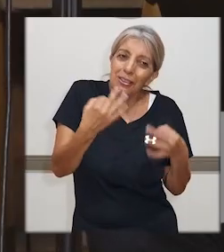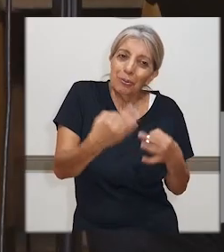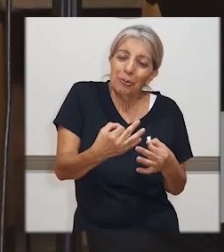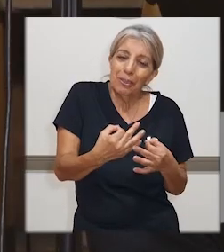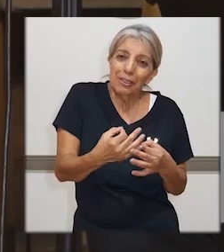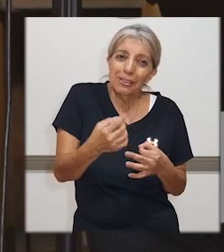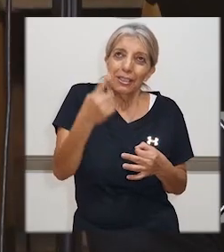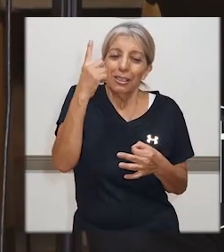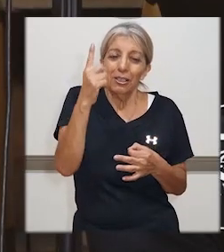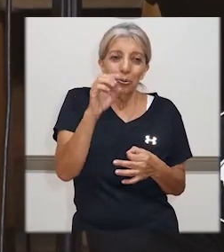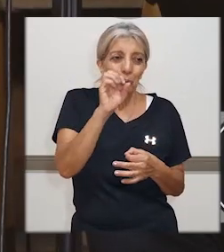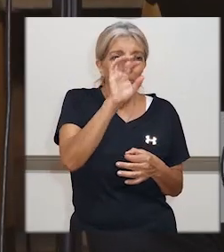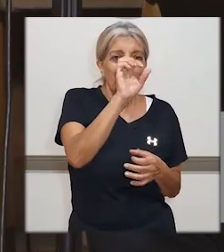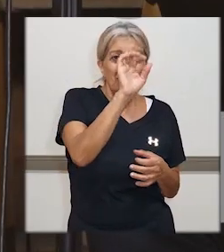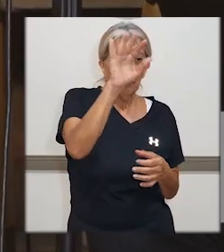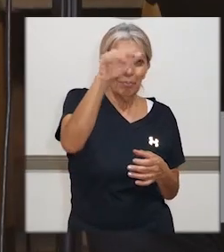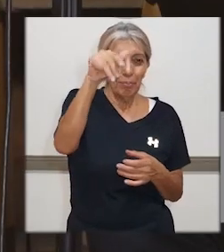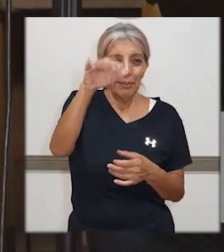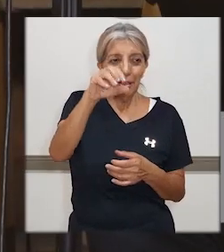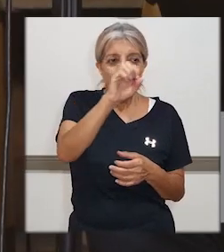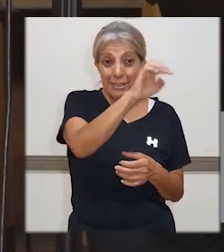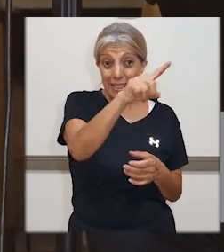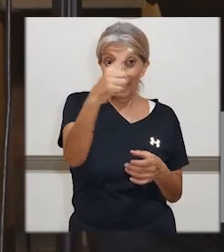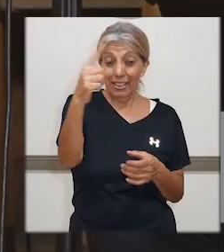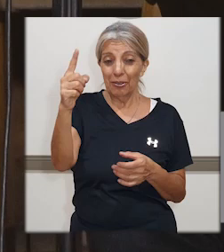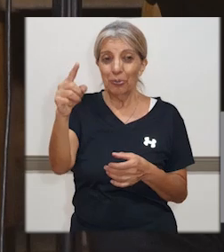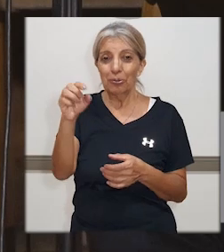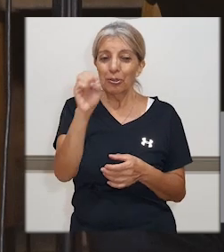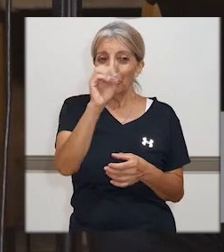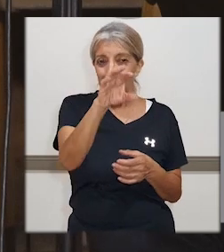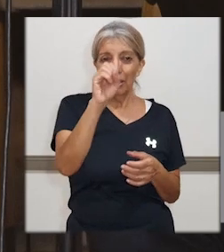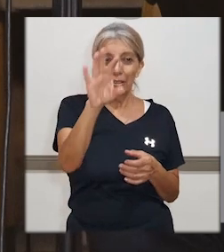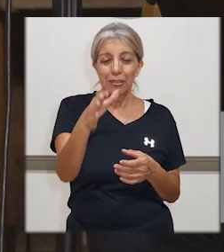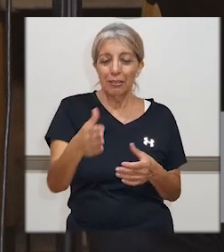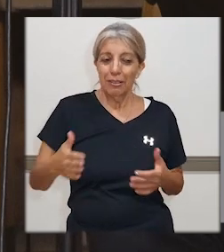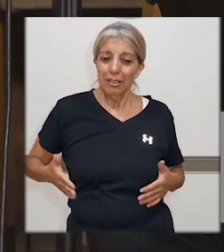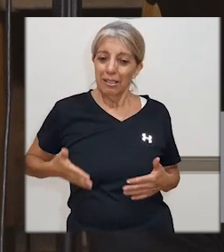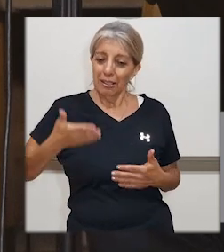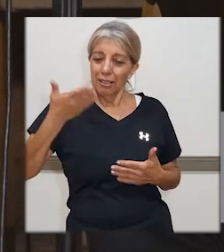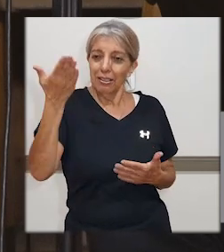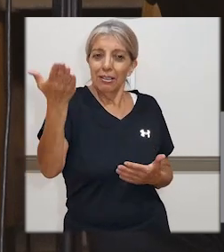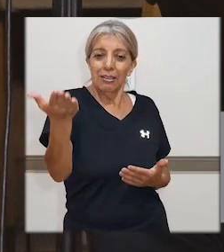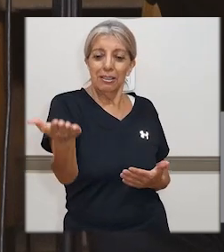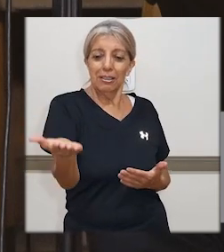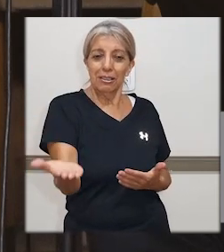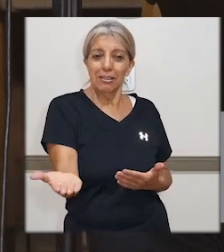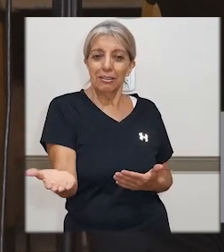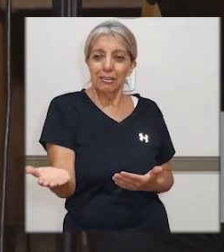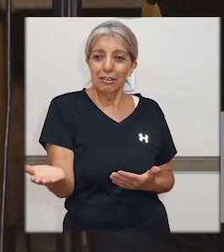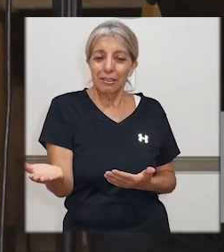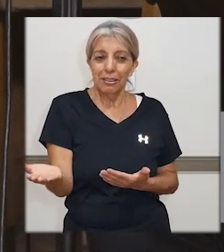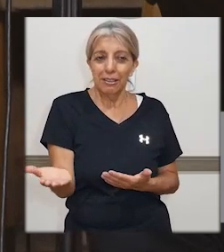Y tú me llamas, pronuncias mi nombre, extiendes tu mano,